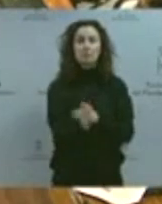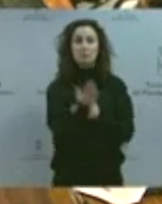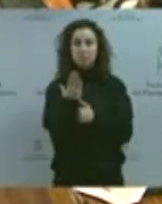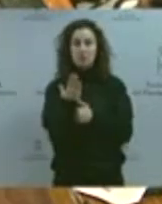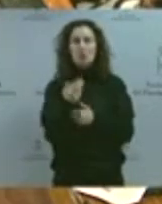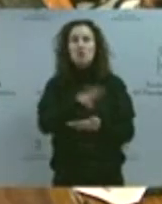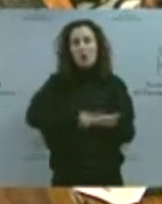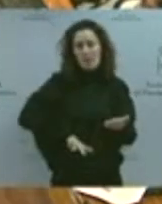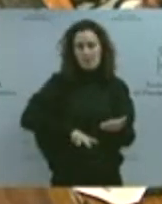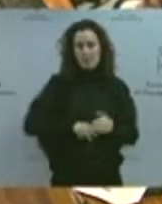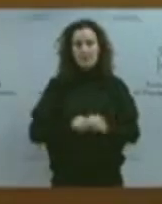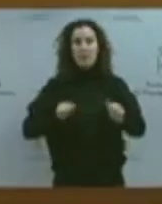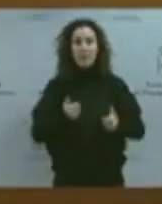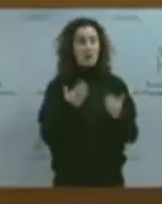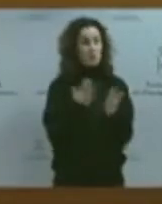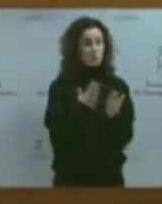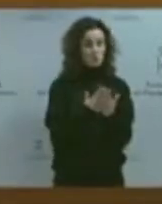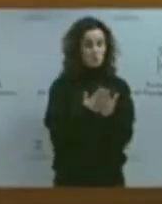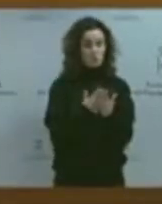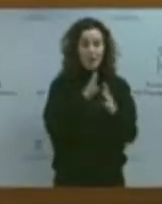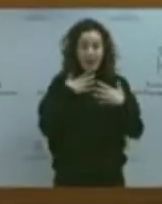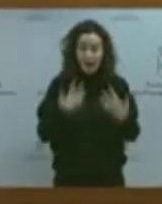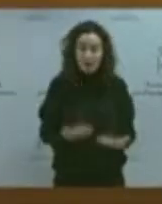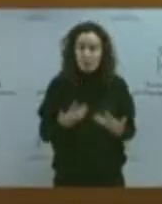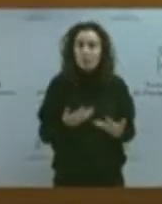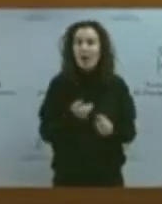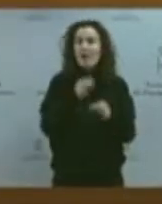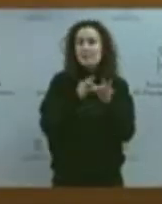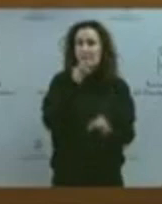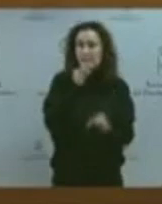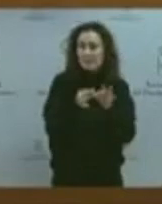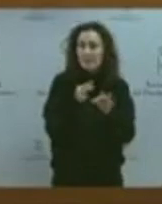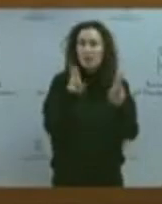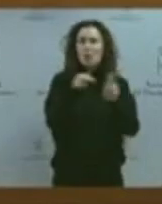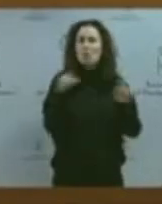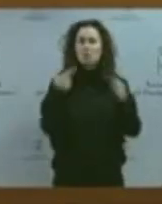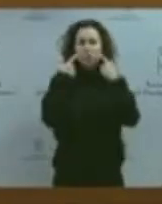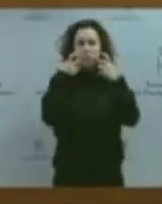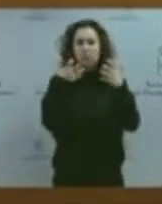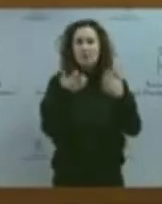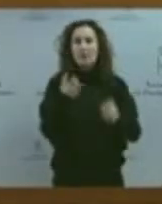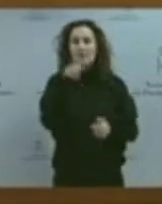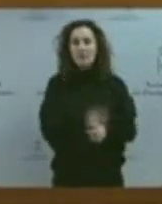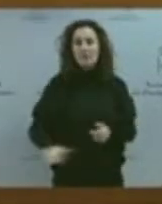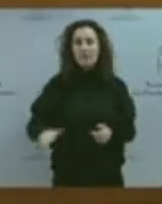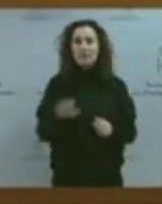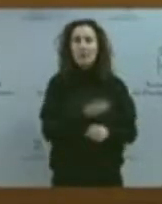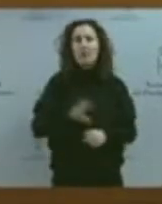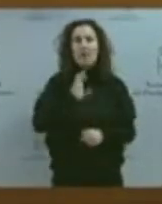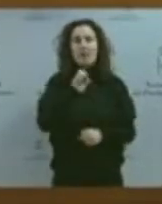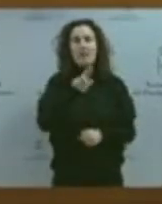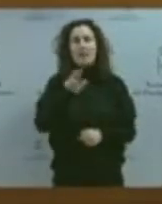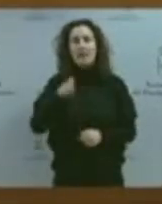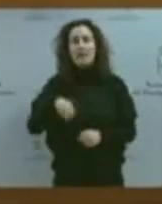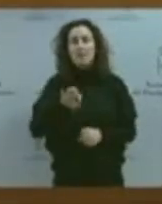el presente curso escolar, con algunos titulares interesantes. La Escuela Infantil de la Marina en Carreño arranca sin aula de psicomotricidad. El Colegio Infanta